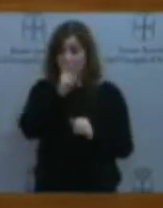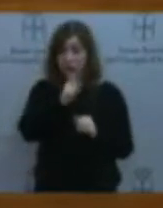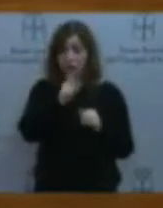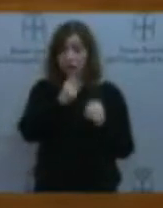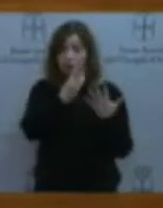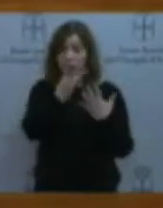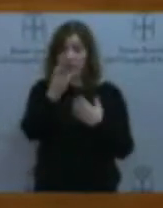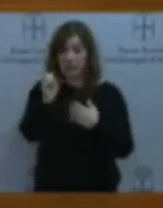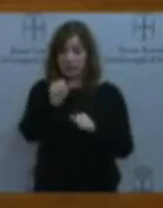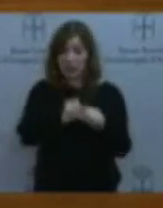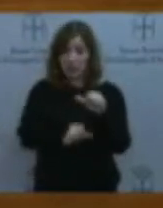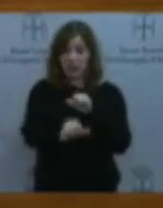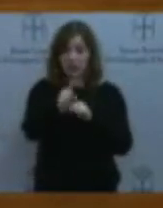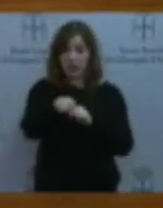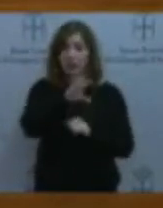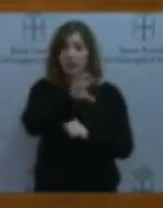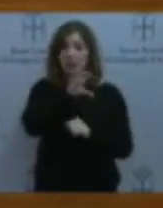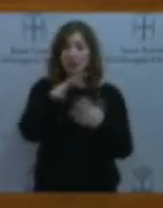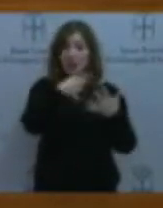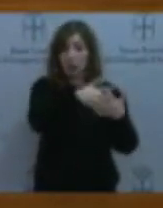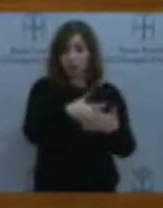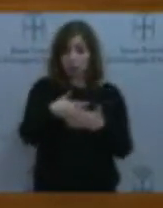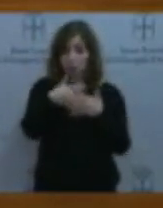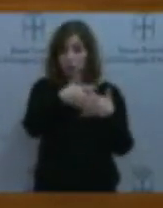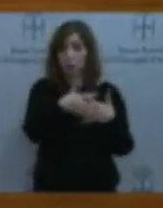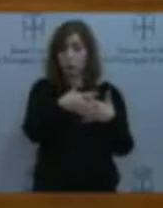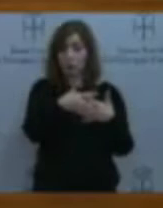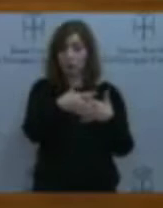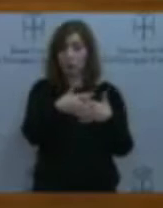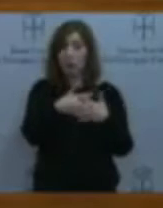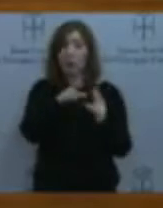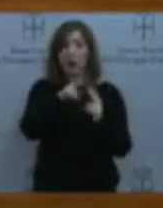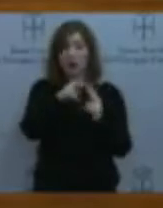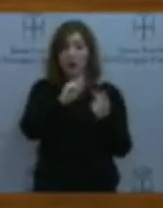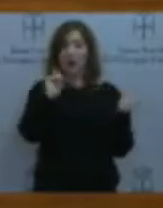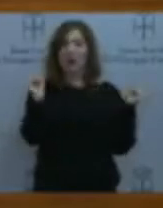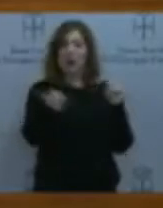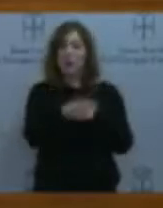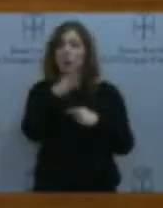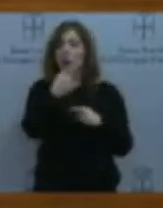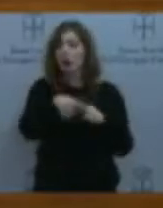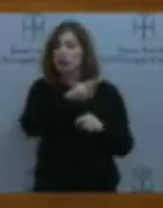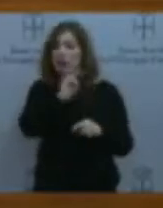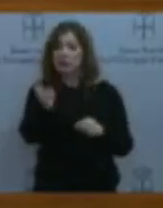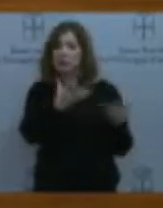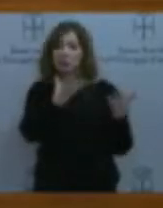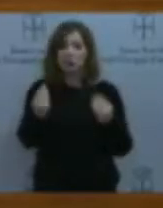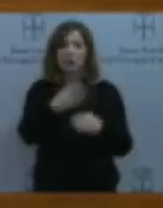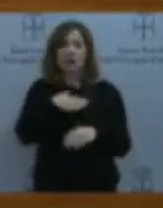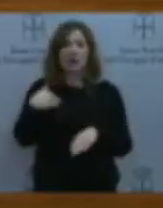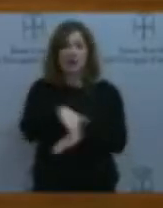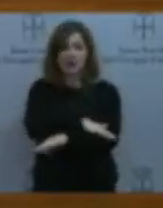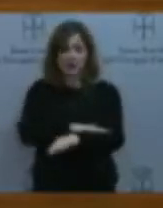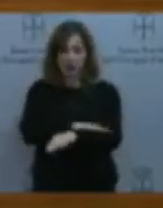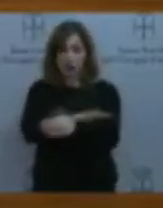30 y sobre todo en los Estados Unidos, es cuando esa dualidad cambia, porque son tantas las cosas que quiere abordar el Estado, empezando